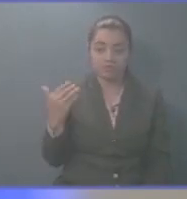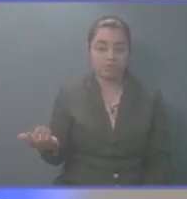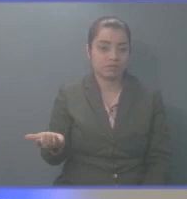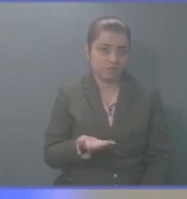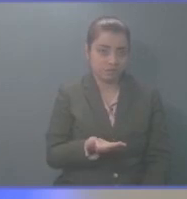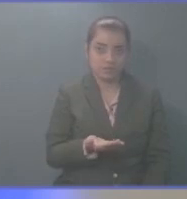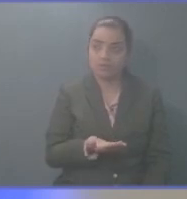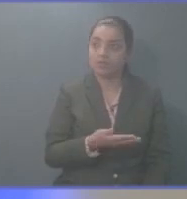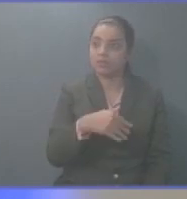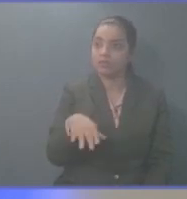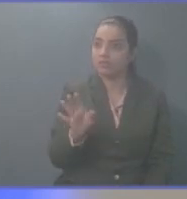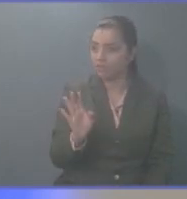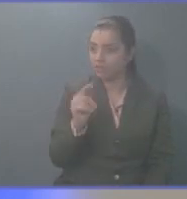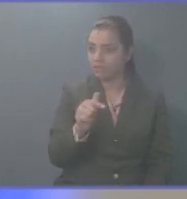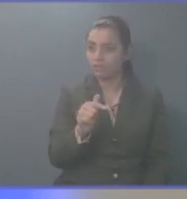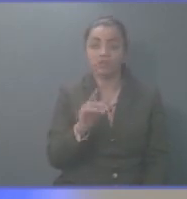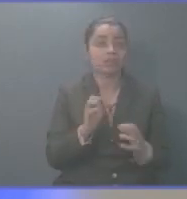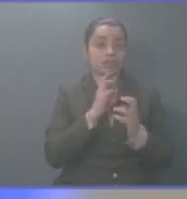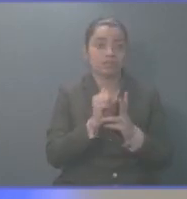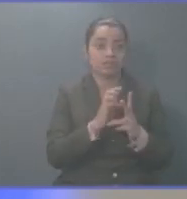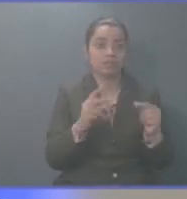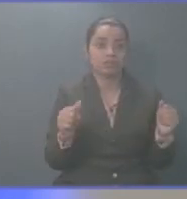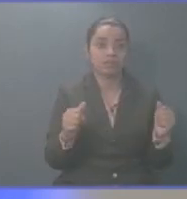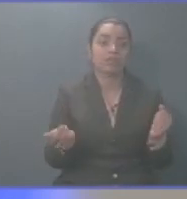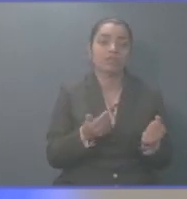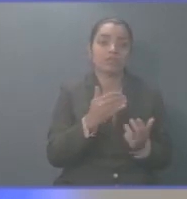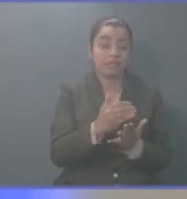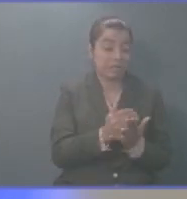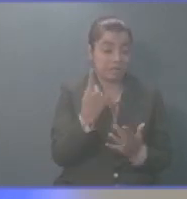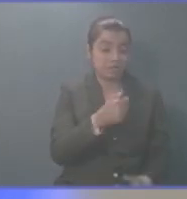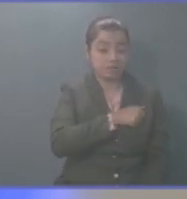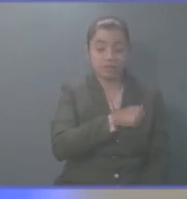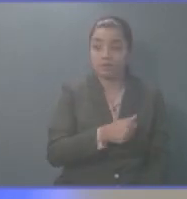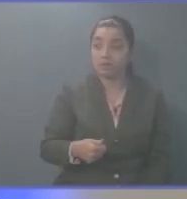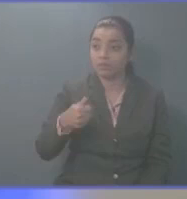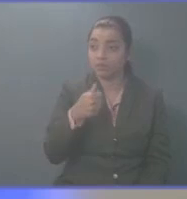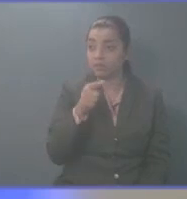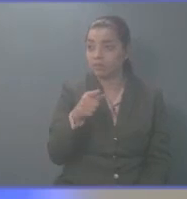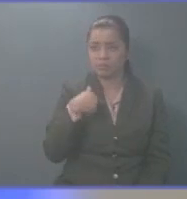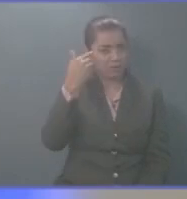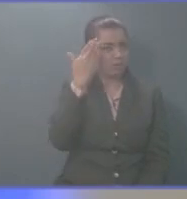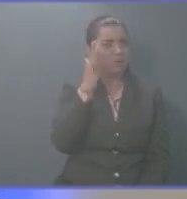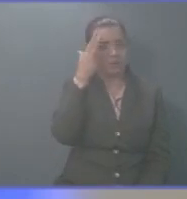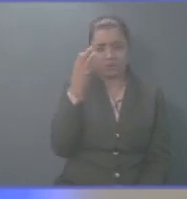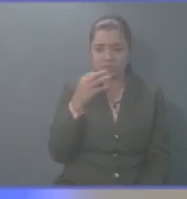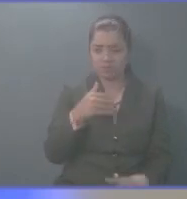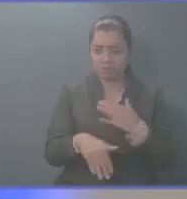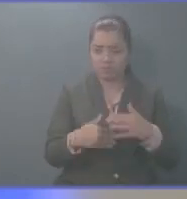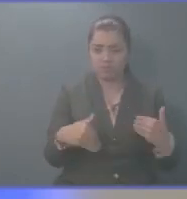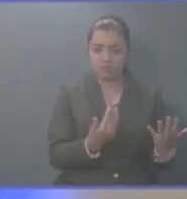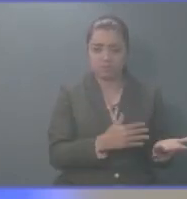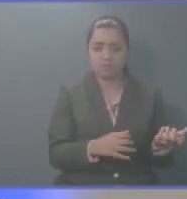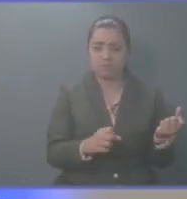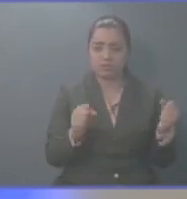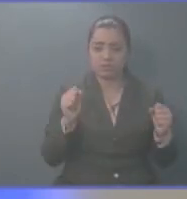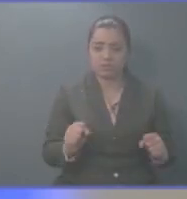problemas ya existentes en el país y va a llegar a solucionarlos, no a quejarse cuando está en el puesto de lo que hicieron otros. Entonces yo creo que todos